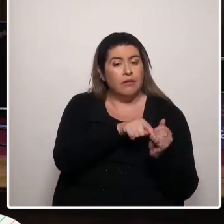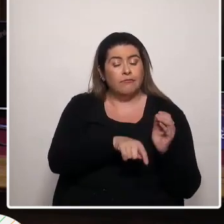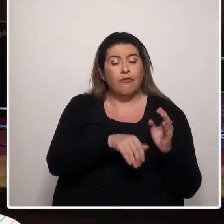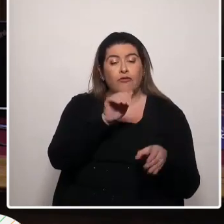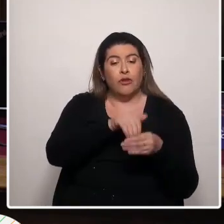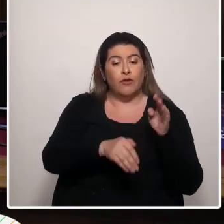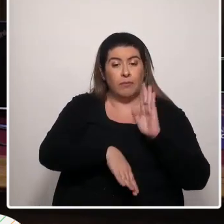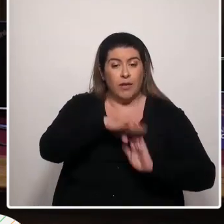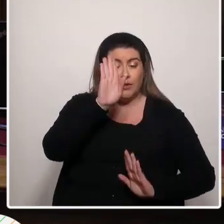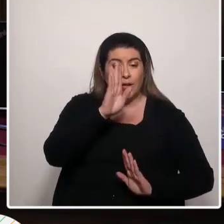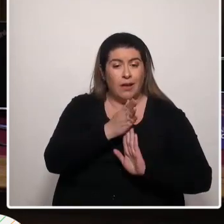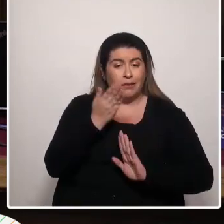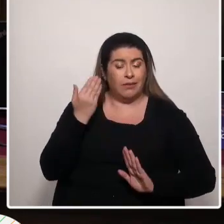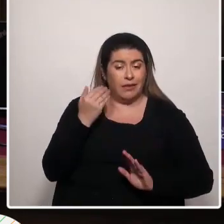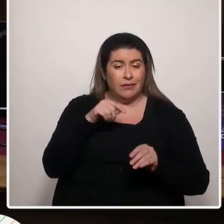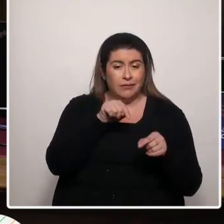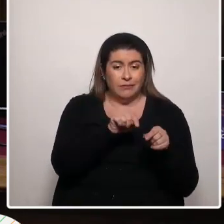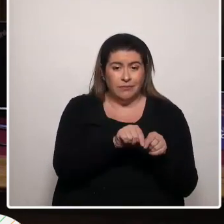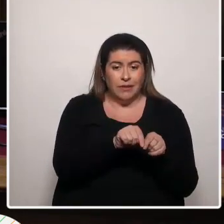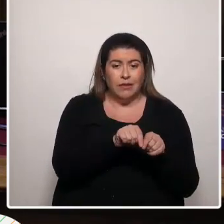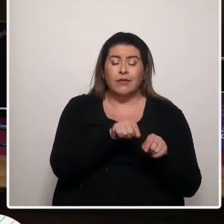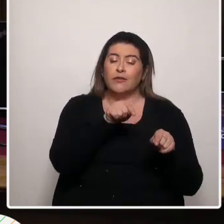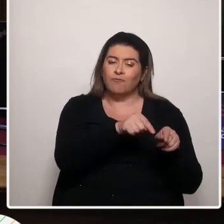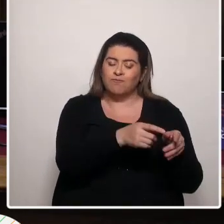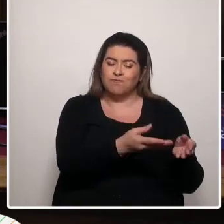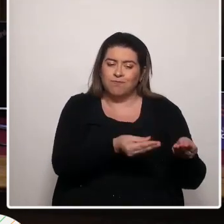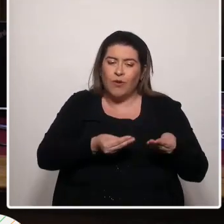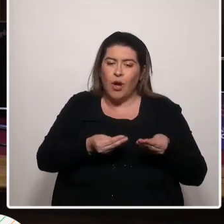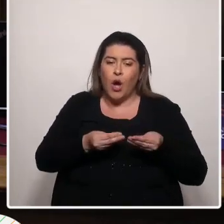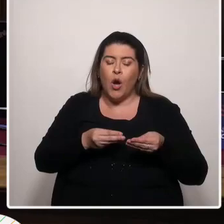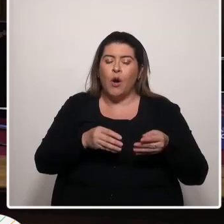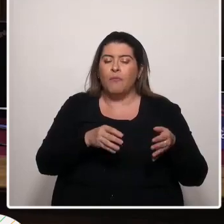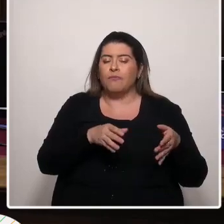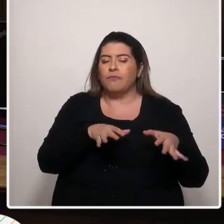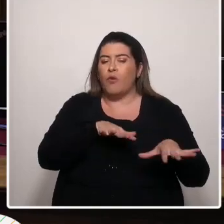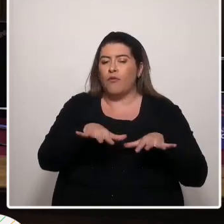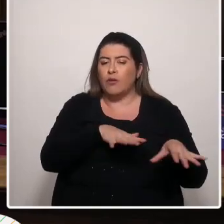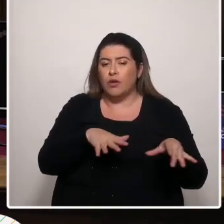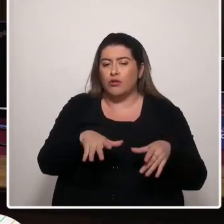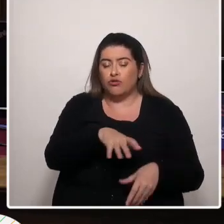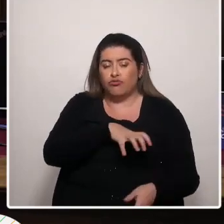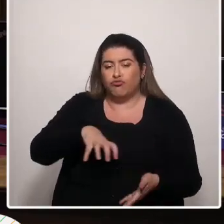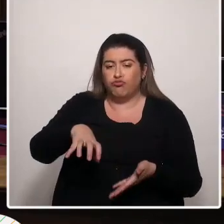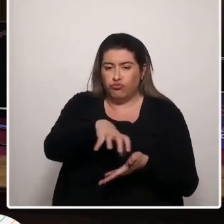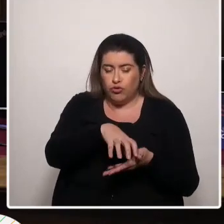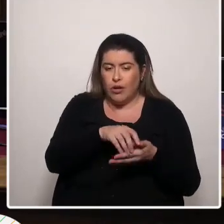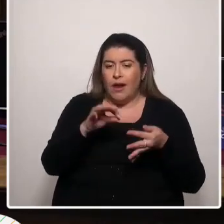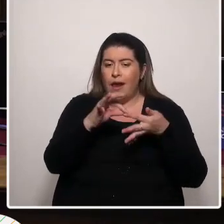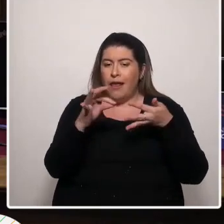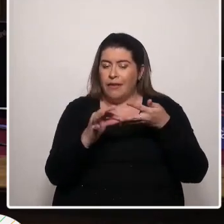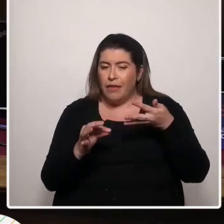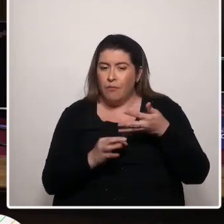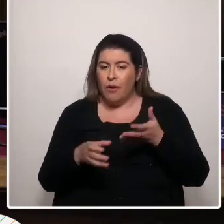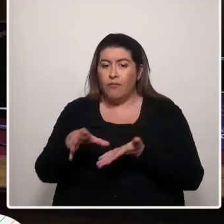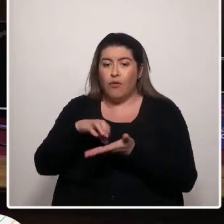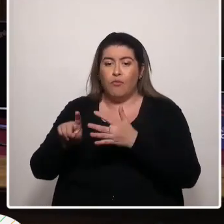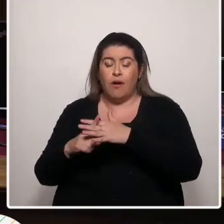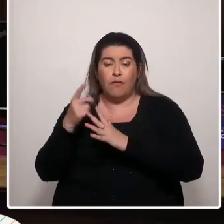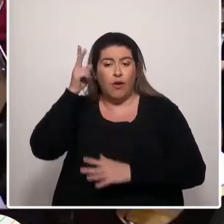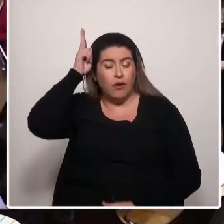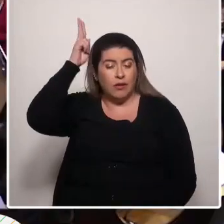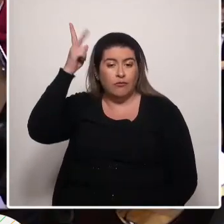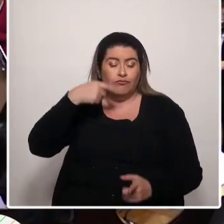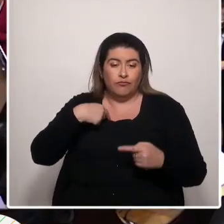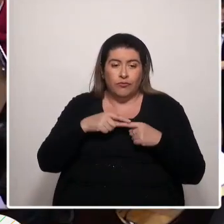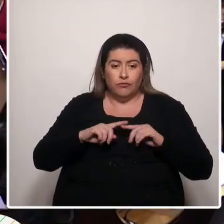mayoría justamente viene de los movimientos sociales, la lista del pueblo y pueblos originarios, y yo, junto a las compañeras y compañeros